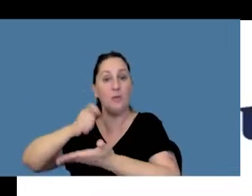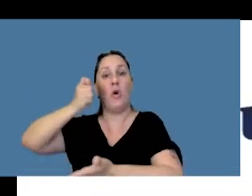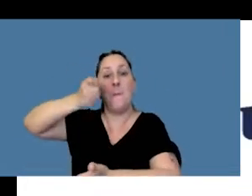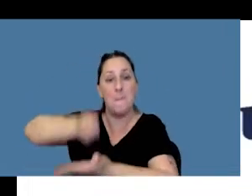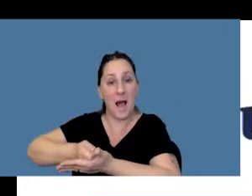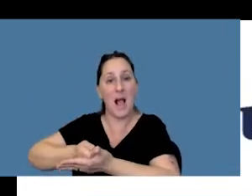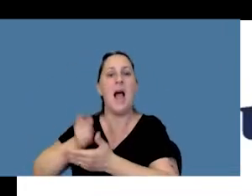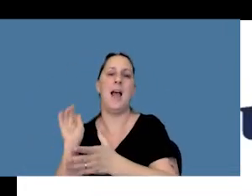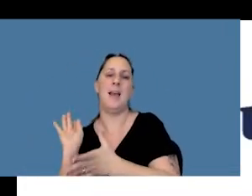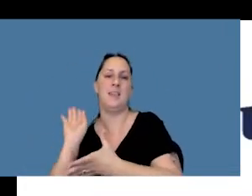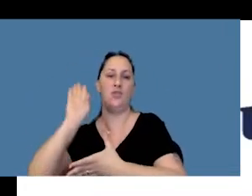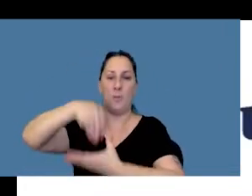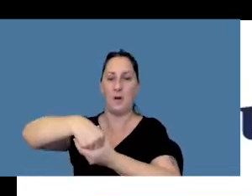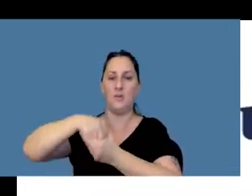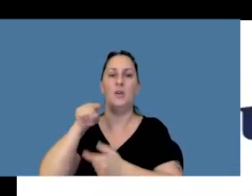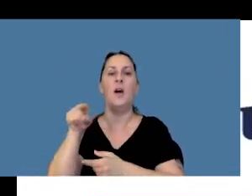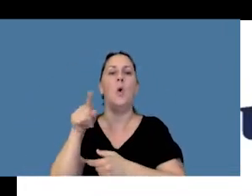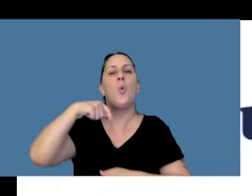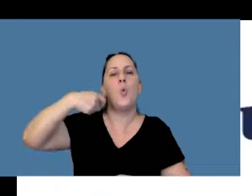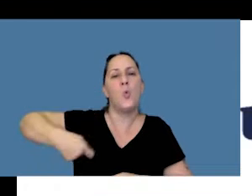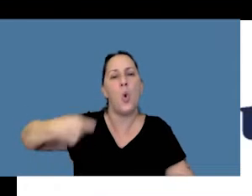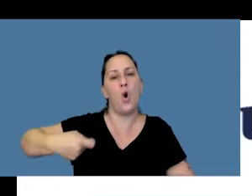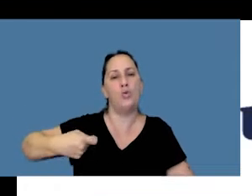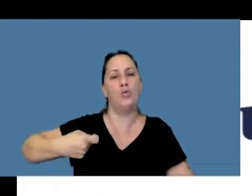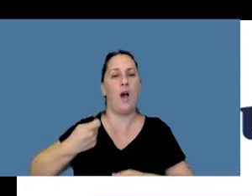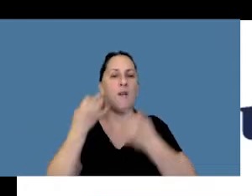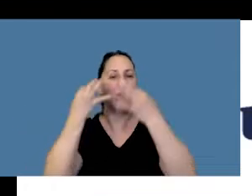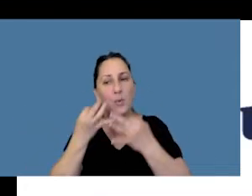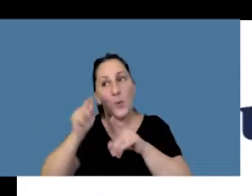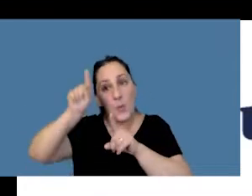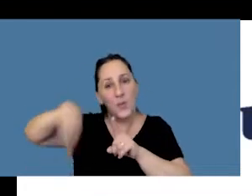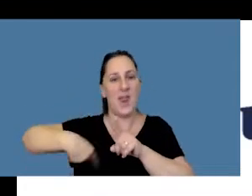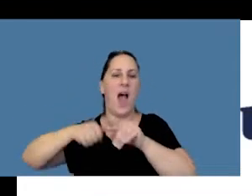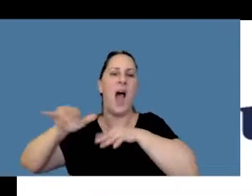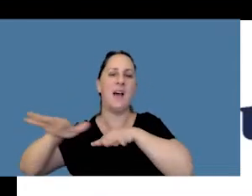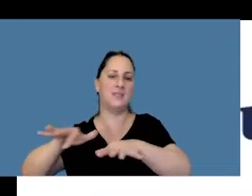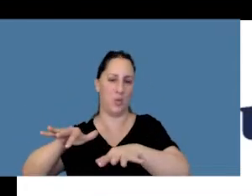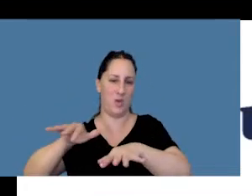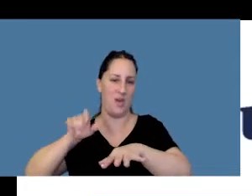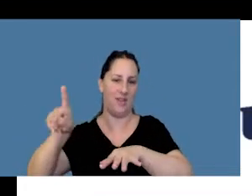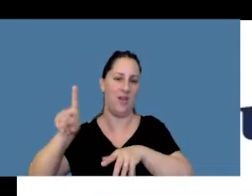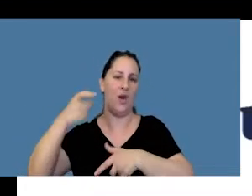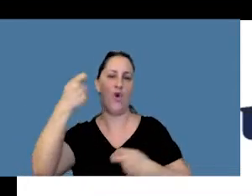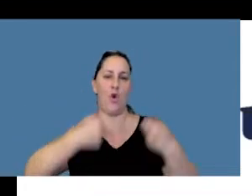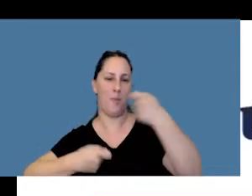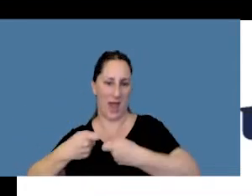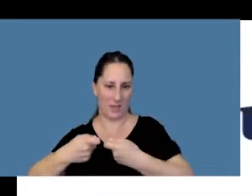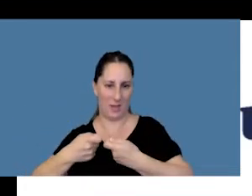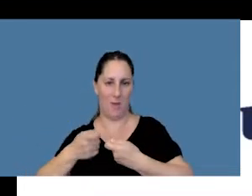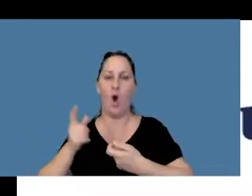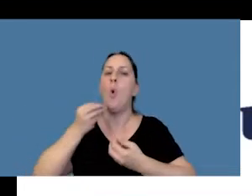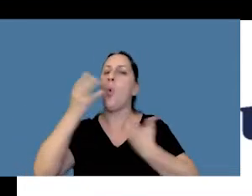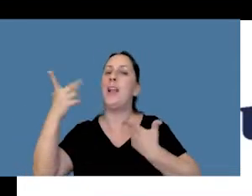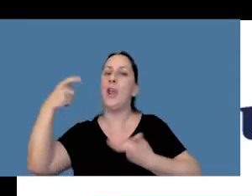también le ingresa la cuota resultante de su actividad dentro de esa cooperativa. Y no es cualquier